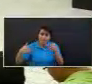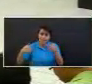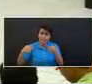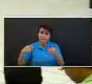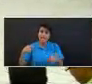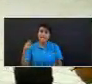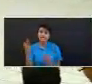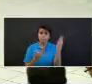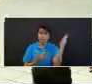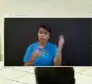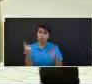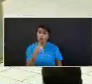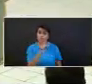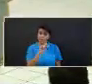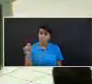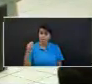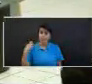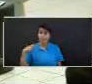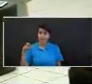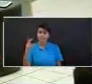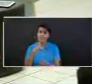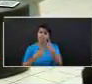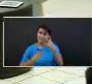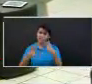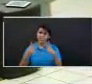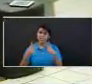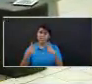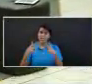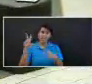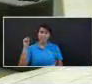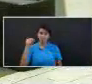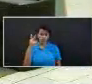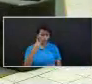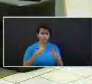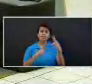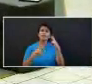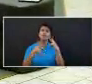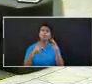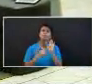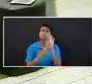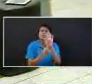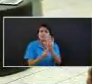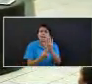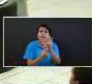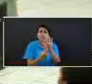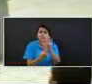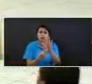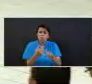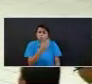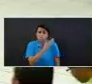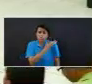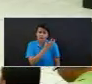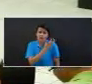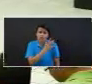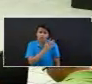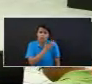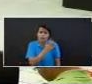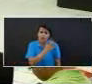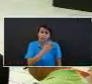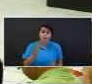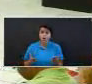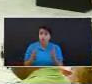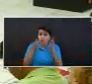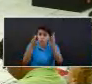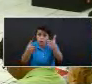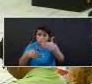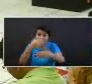mes, Señor, para venir, y no vengo mostrando mis oropeles, mis galardones, los pongo